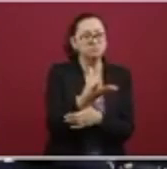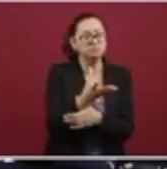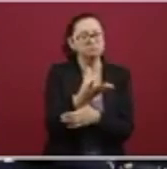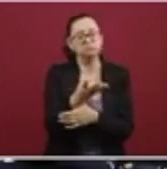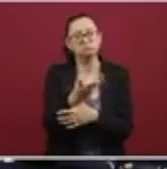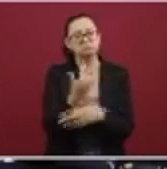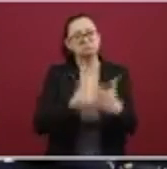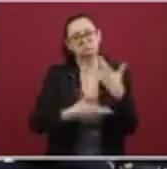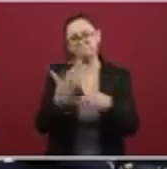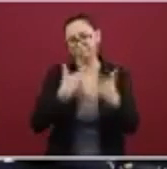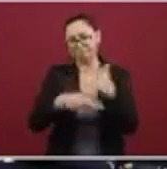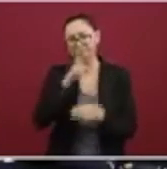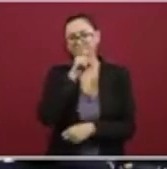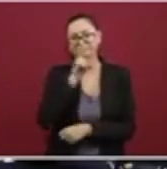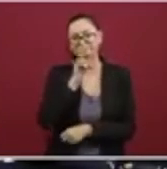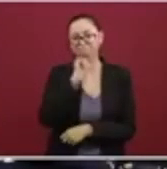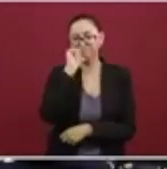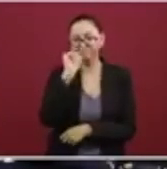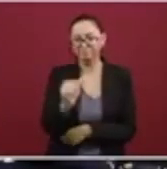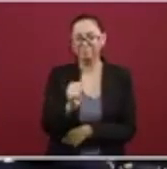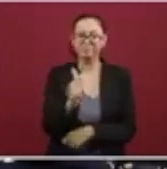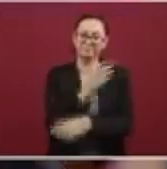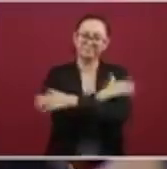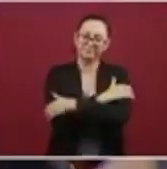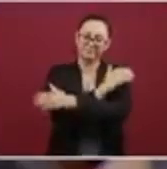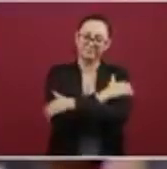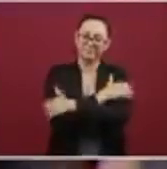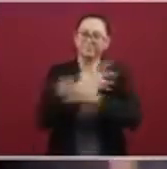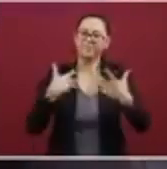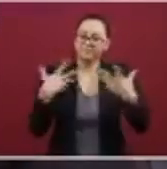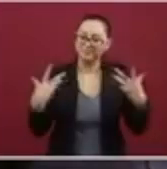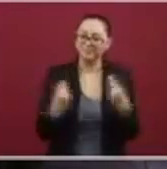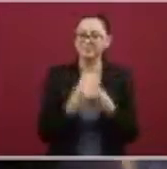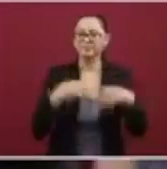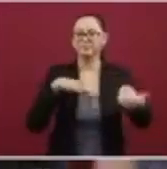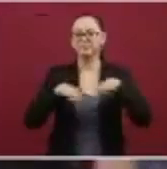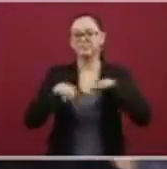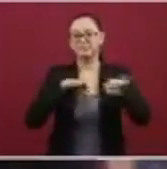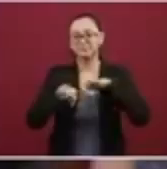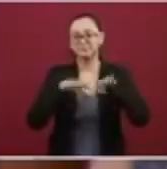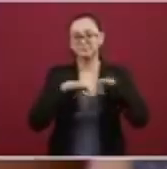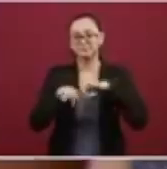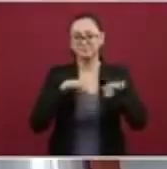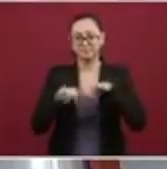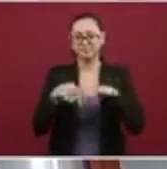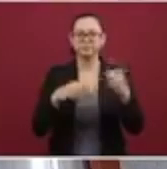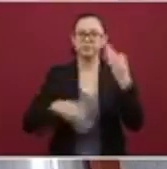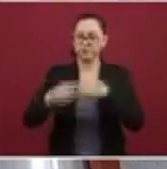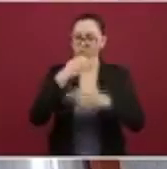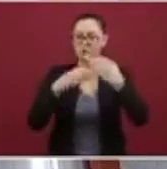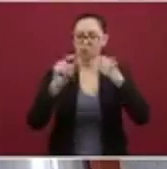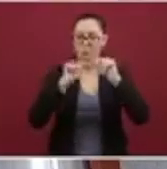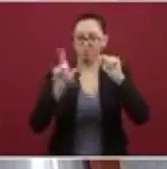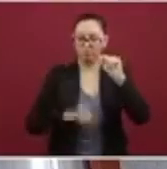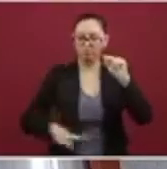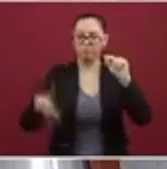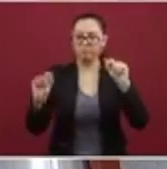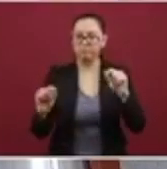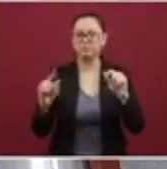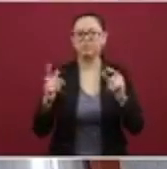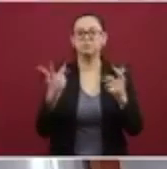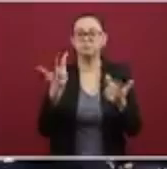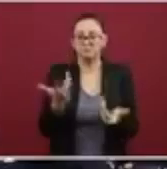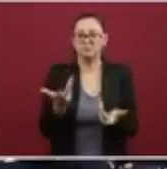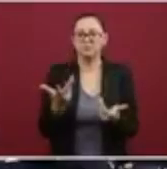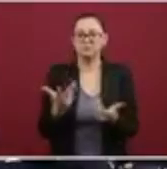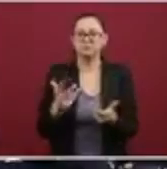regresó, un abrazo y trabajemos juntos, señor presidente, todo el país, para detener esa que también